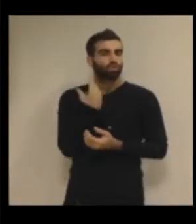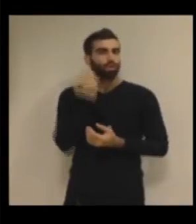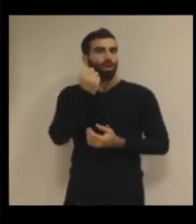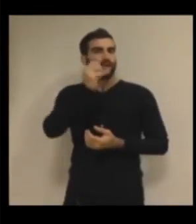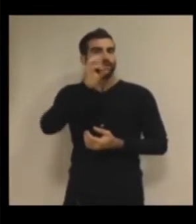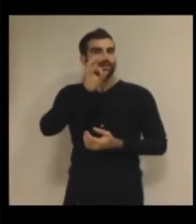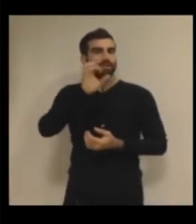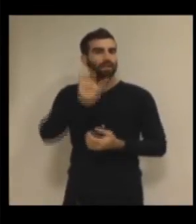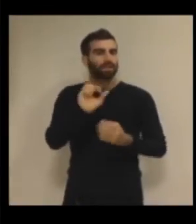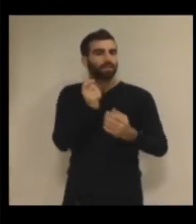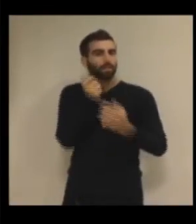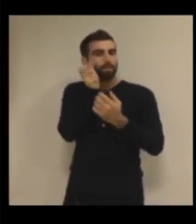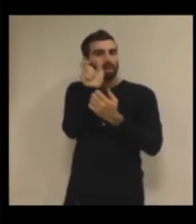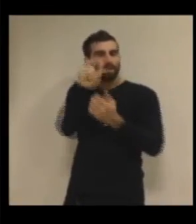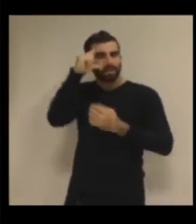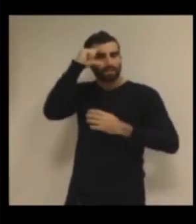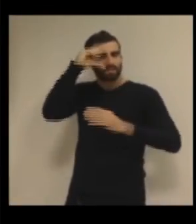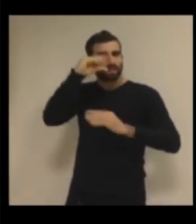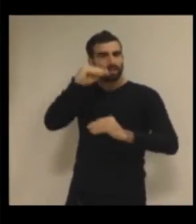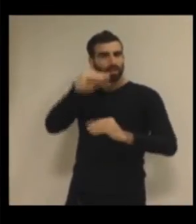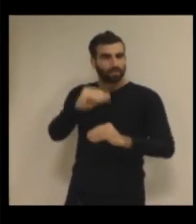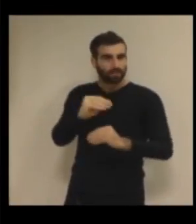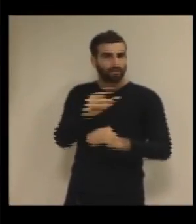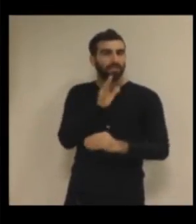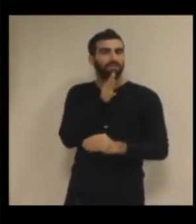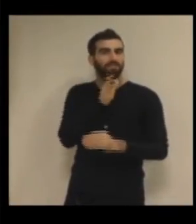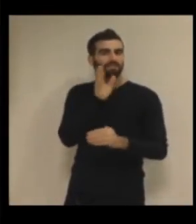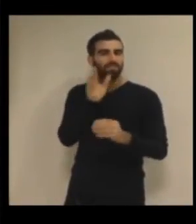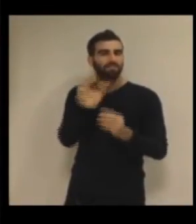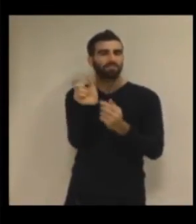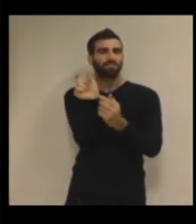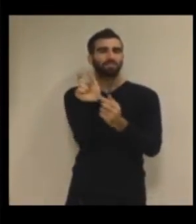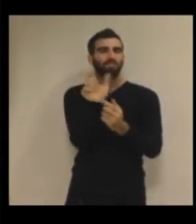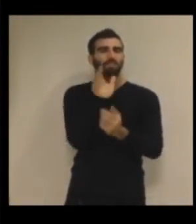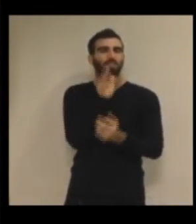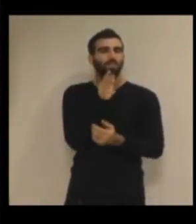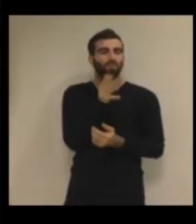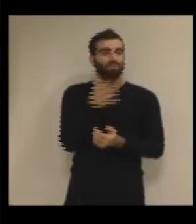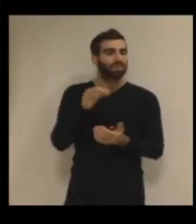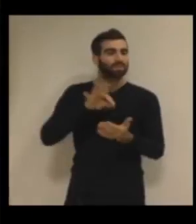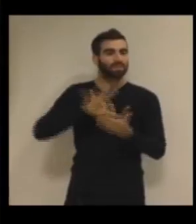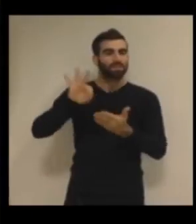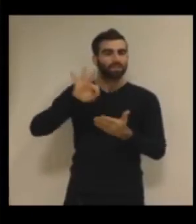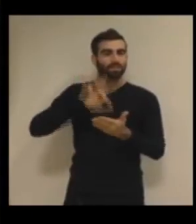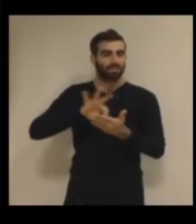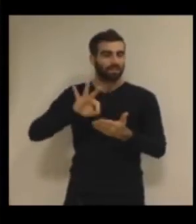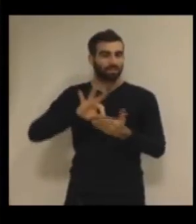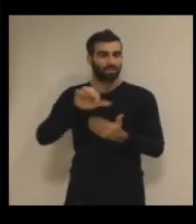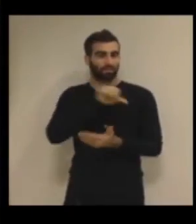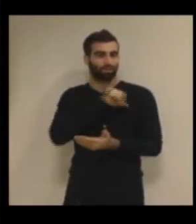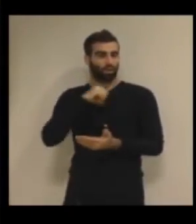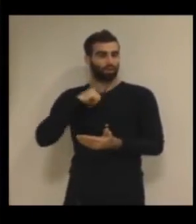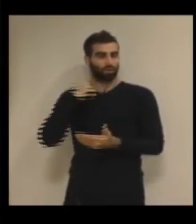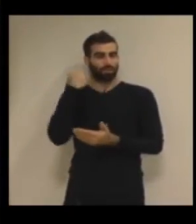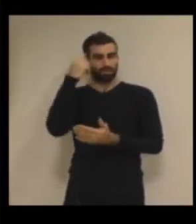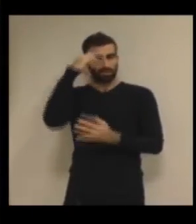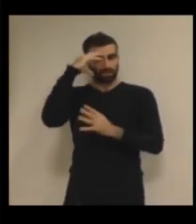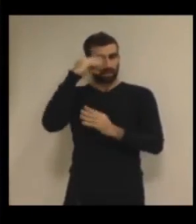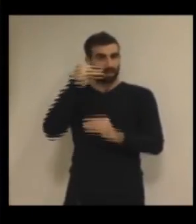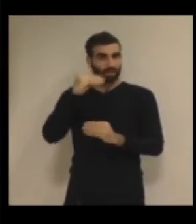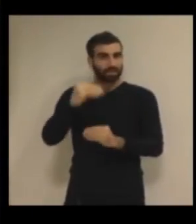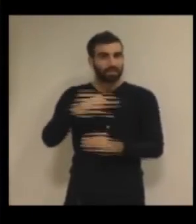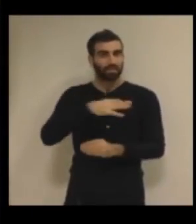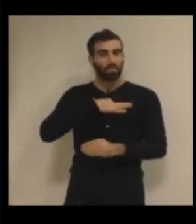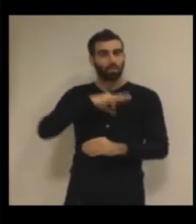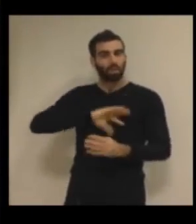inteligente porque queríamos que el sistema, de forma inteligente, fuera capaz de adaptarse